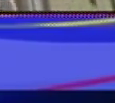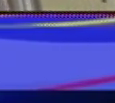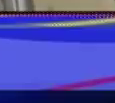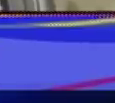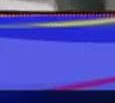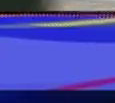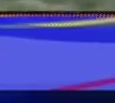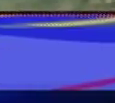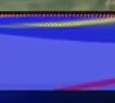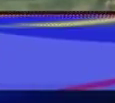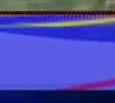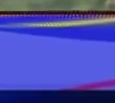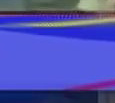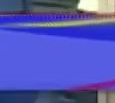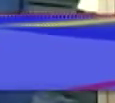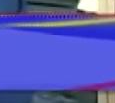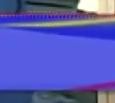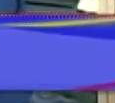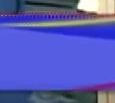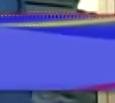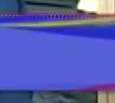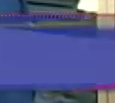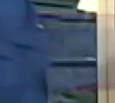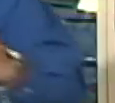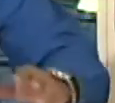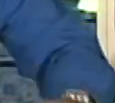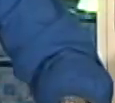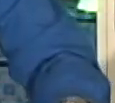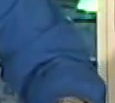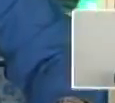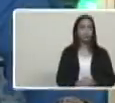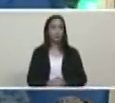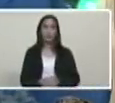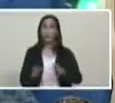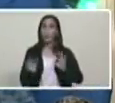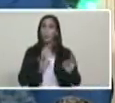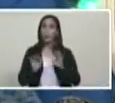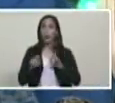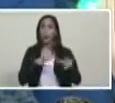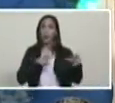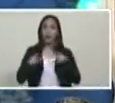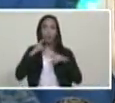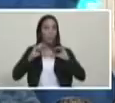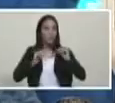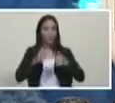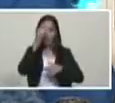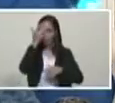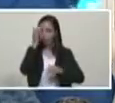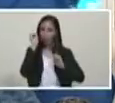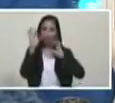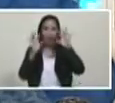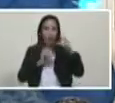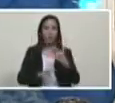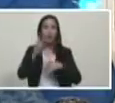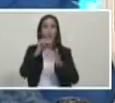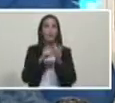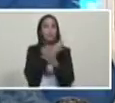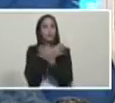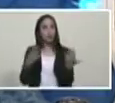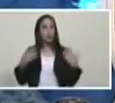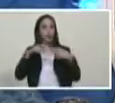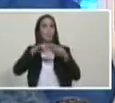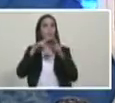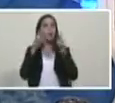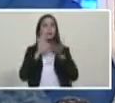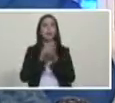listos. Ha arrancado el carnaval 2019. En paz, con alegría, con colorido. Pido a toda